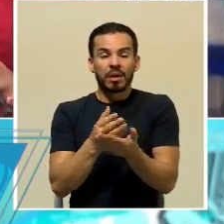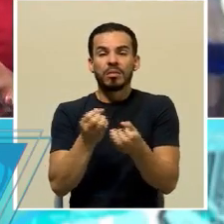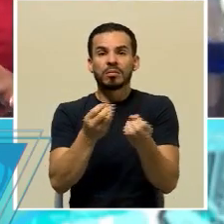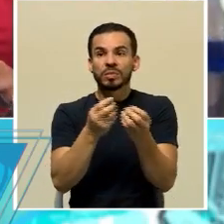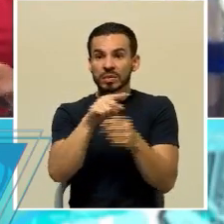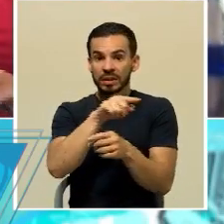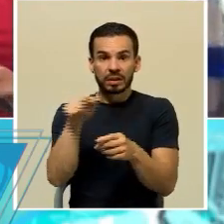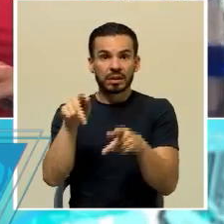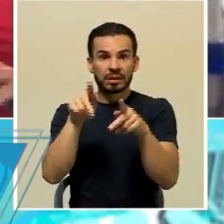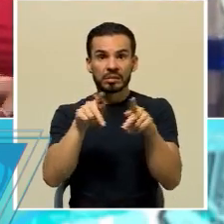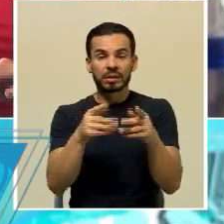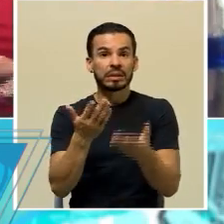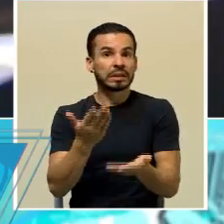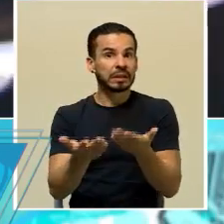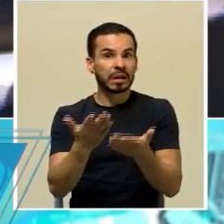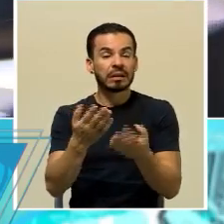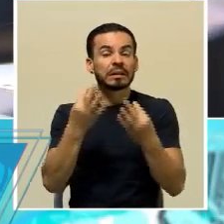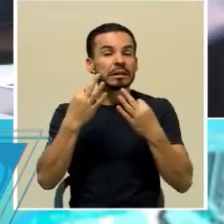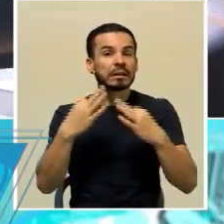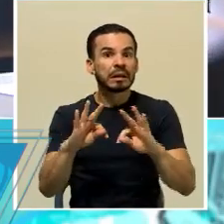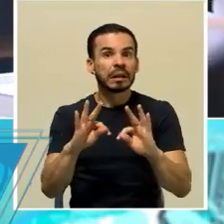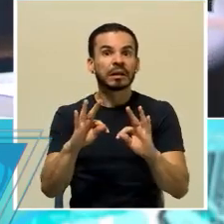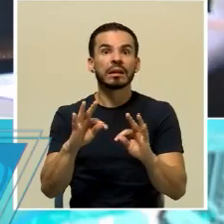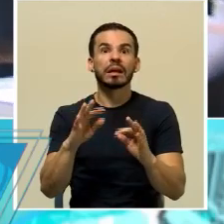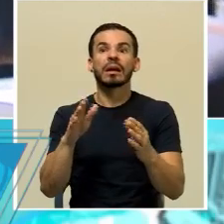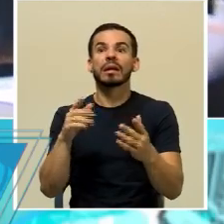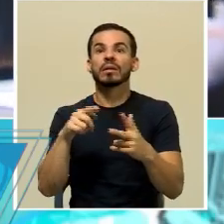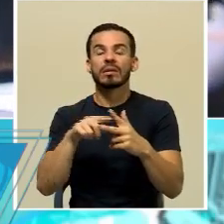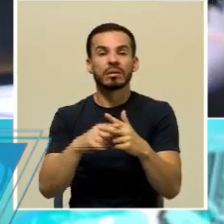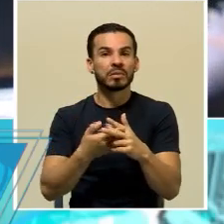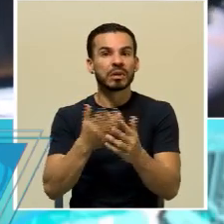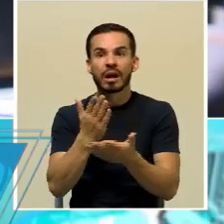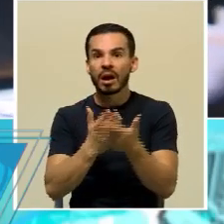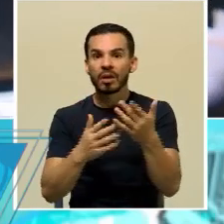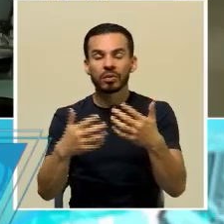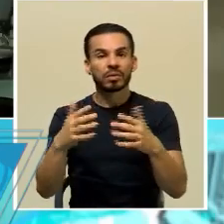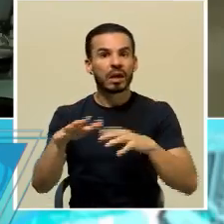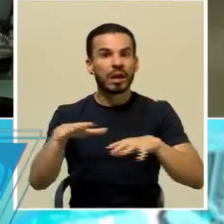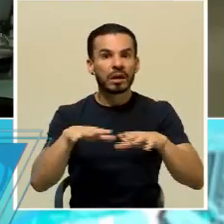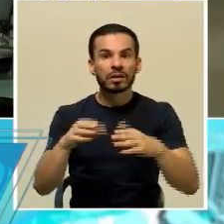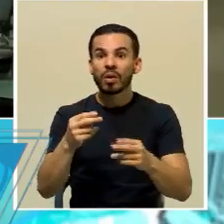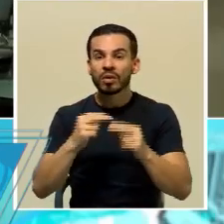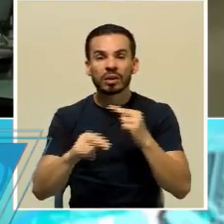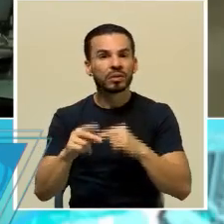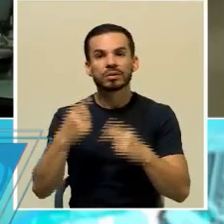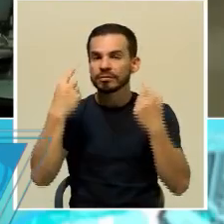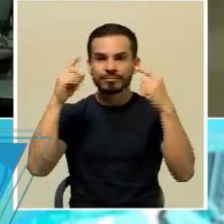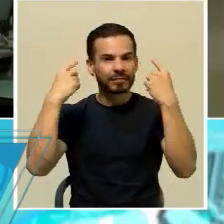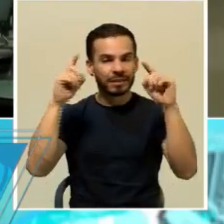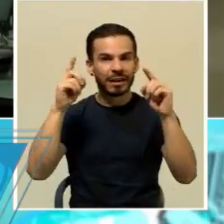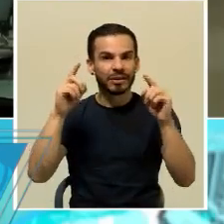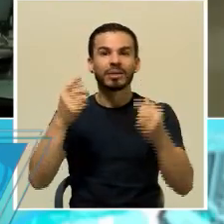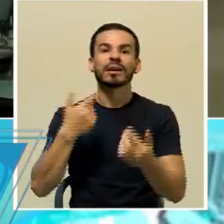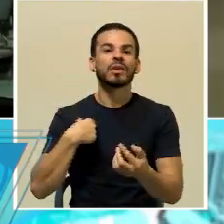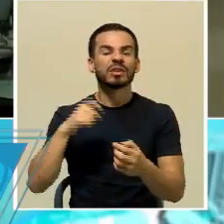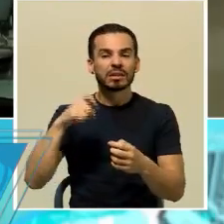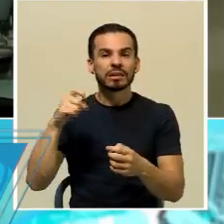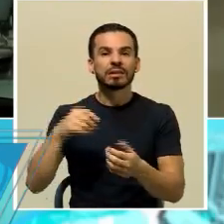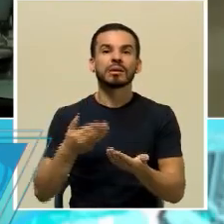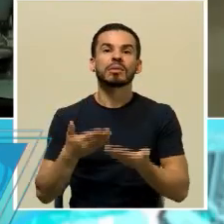de estas personas que posiblemente estén tratando de emprender alguna actividad o algún negocio no lo estén logrando, y necesitamos